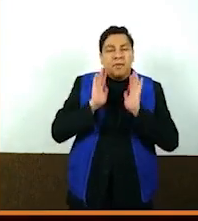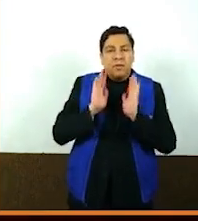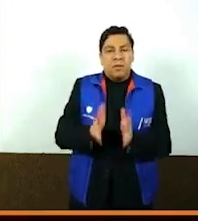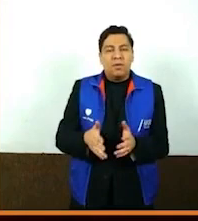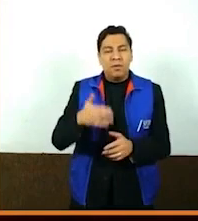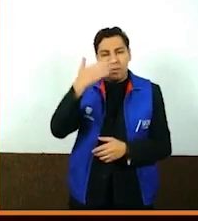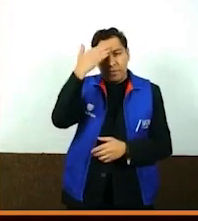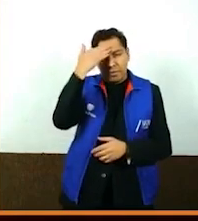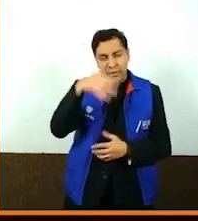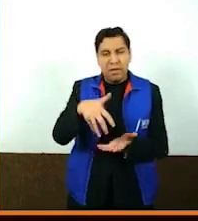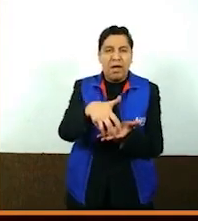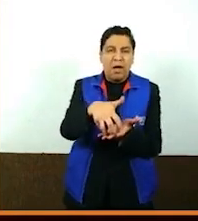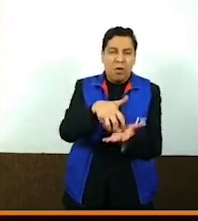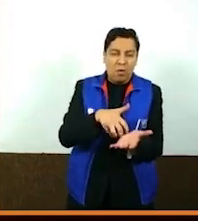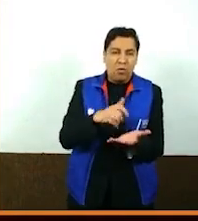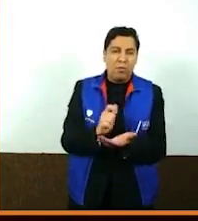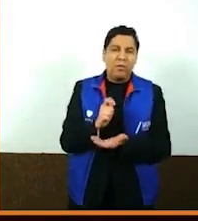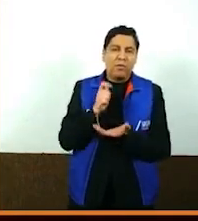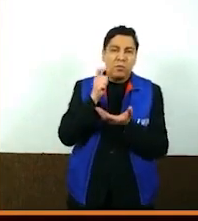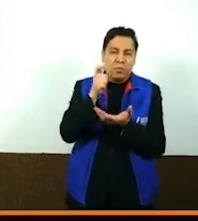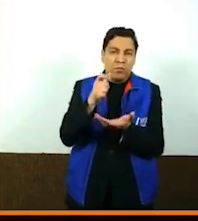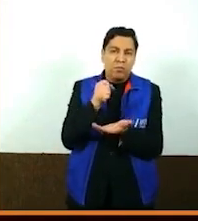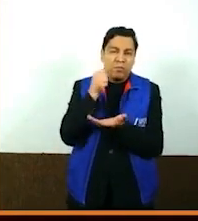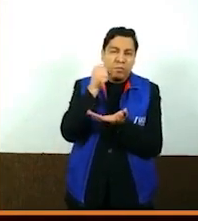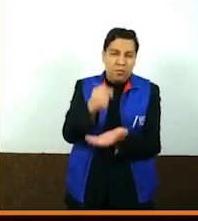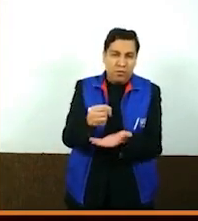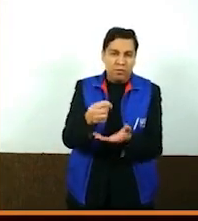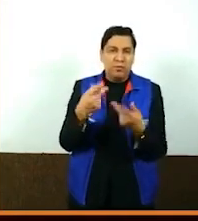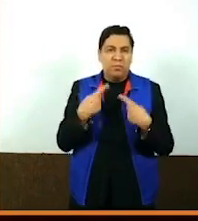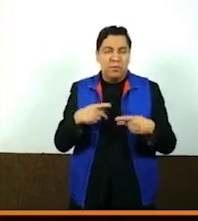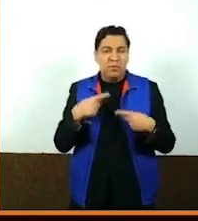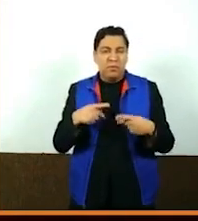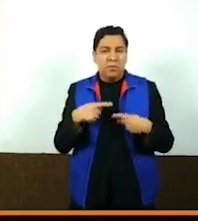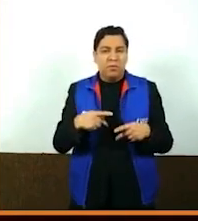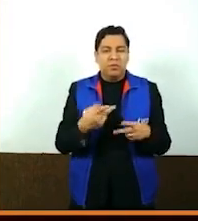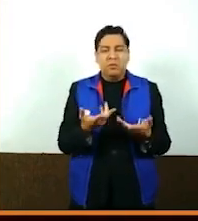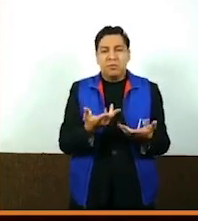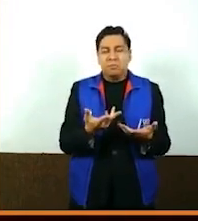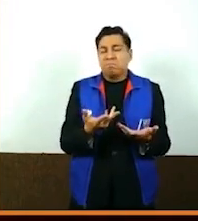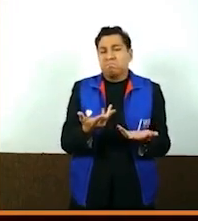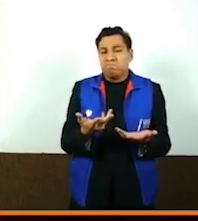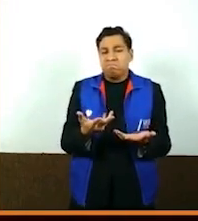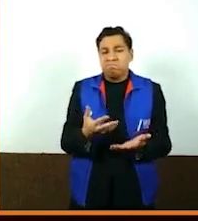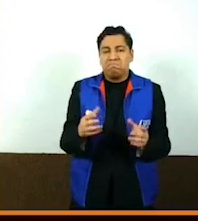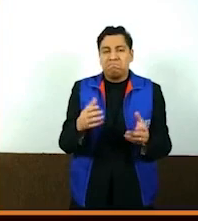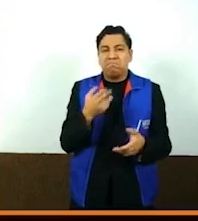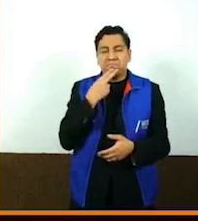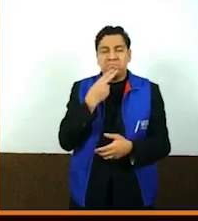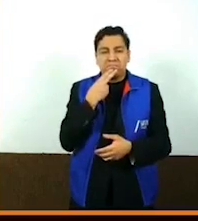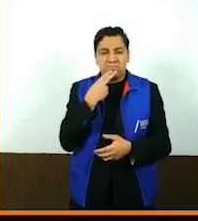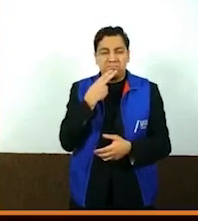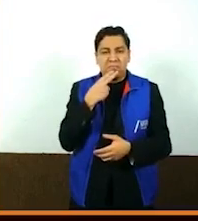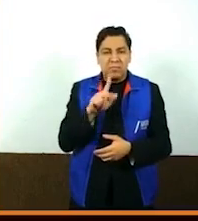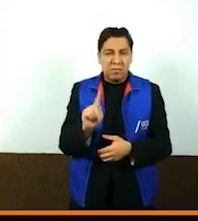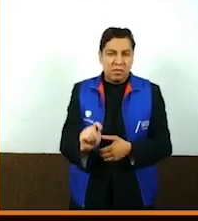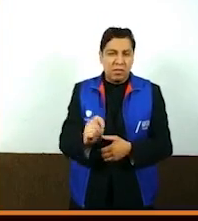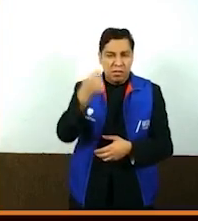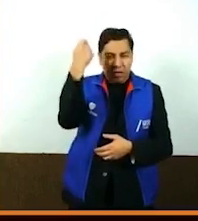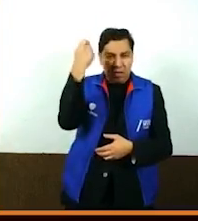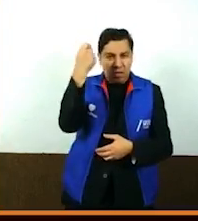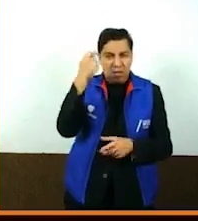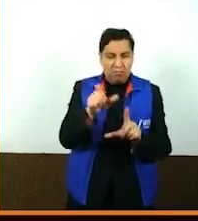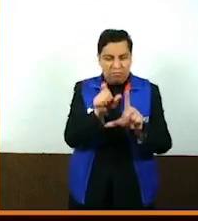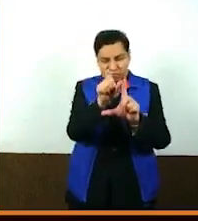de ahorro, de presupuestos, de gestión eficiente, de soluciones tecnológicas, de instrumentos de medición de impacto,